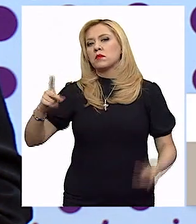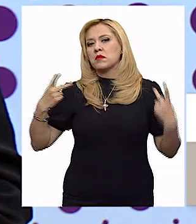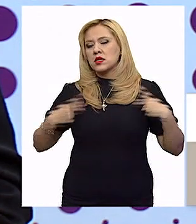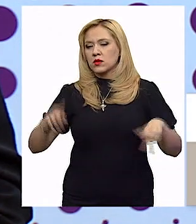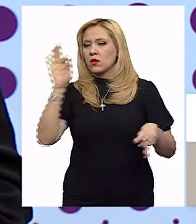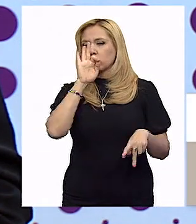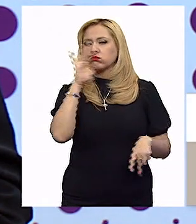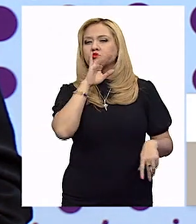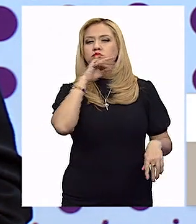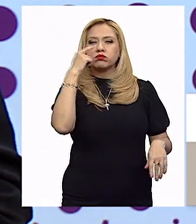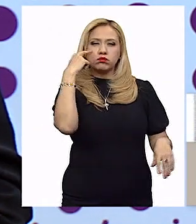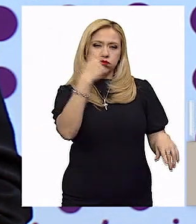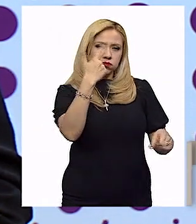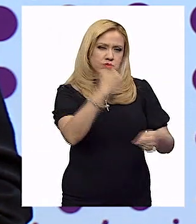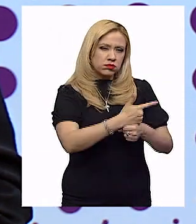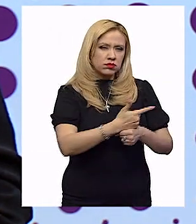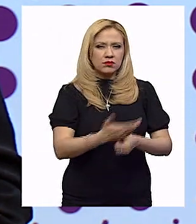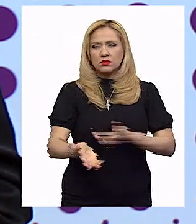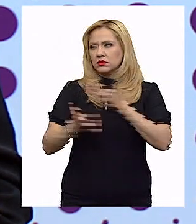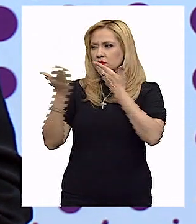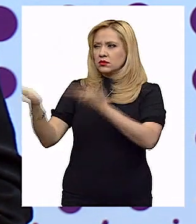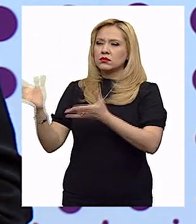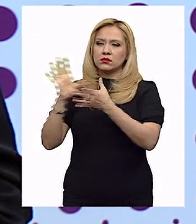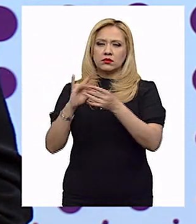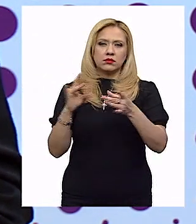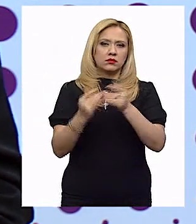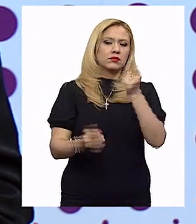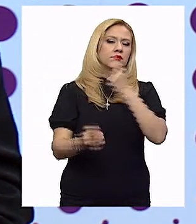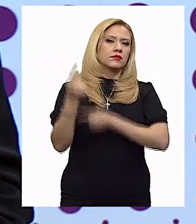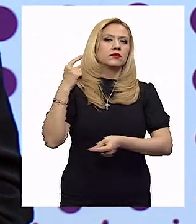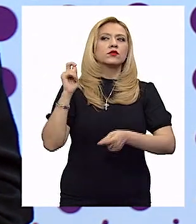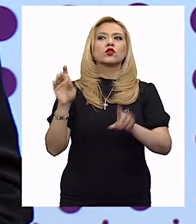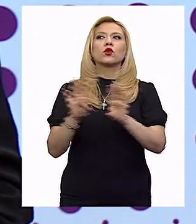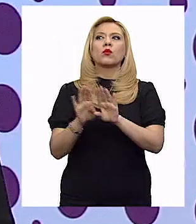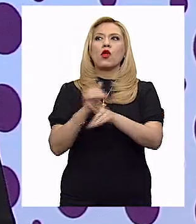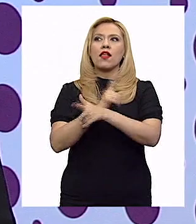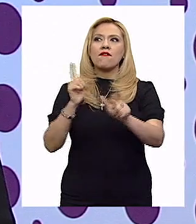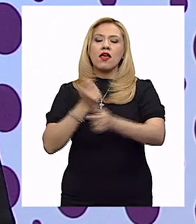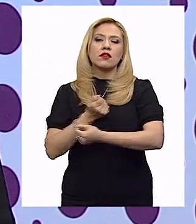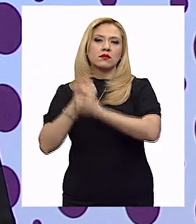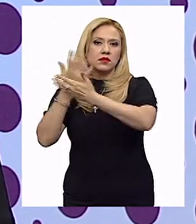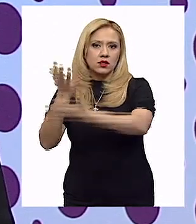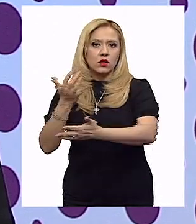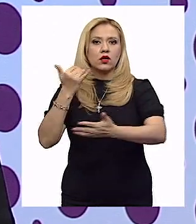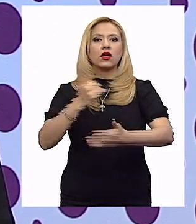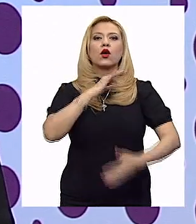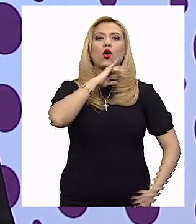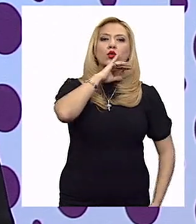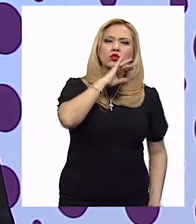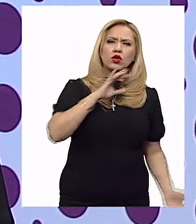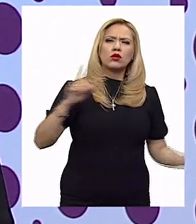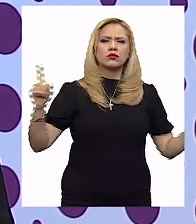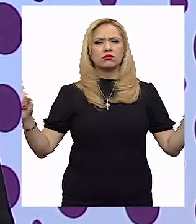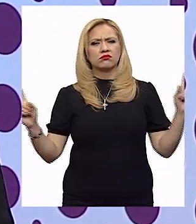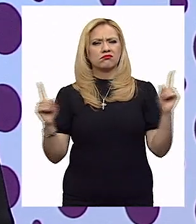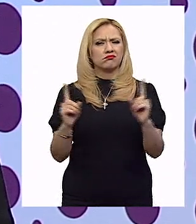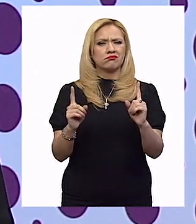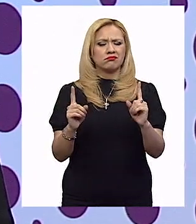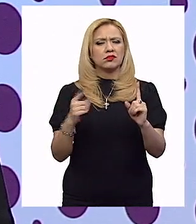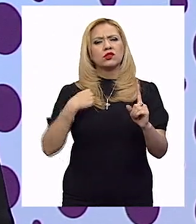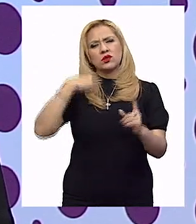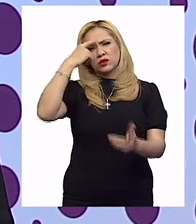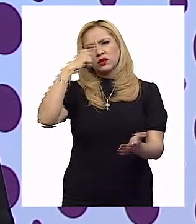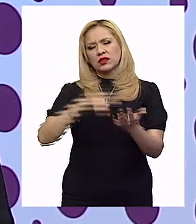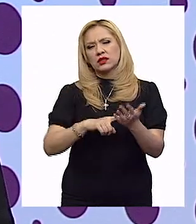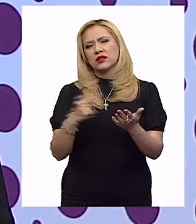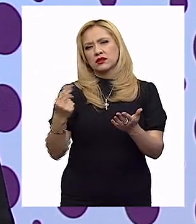corrupción. Saray, se mencionó en el primer bloque la relación entre libertad de expresión y actos de corrupción. Creo que es interesante